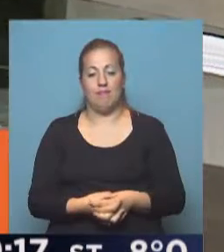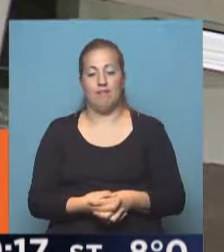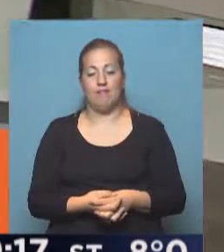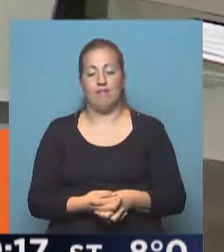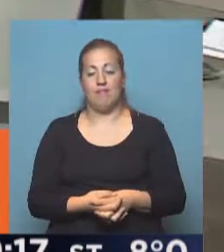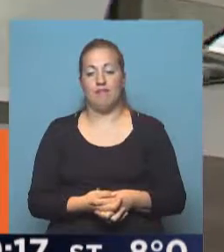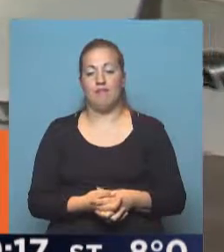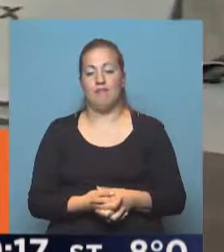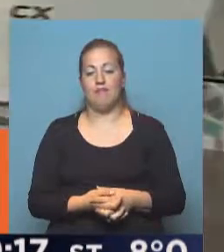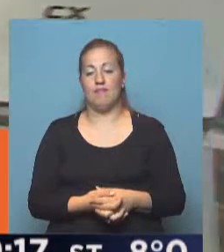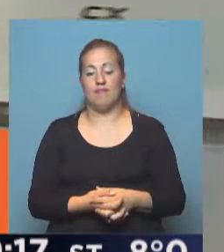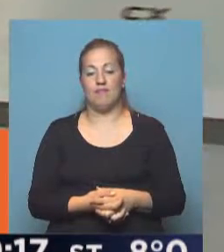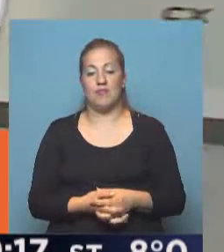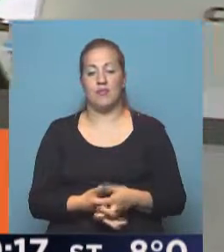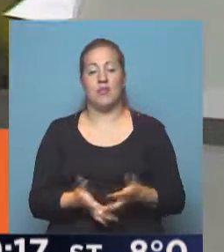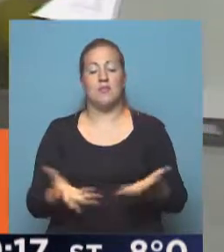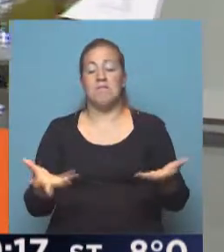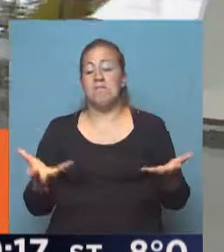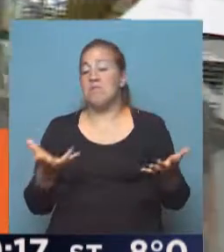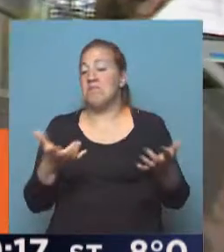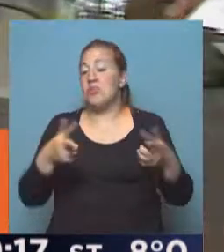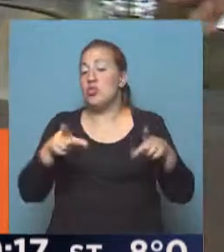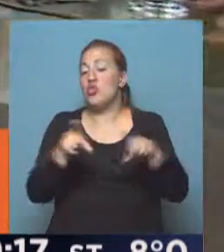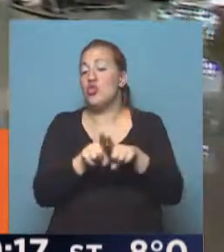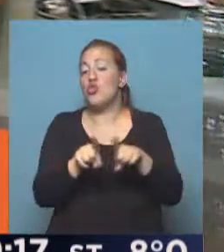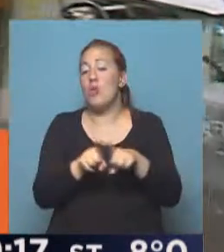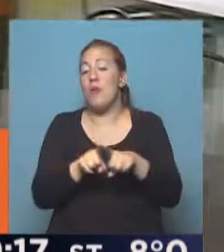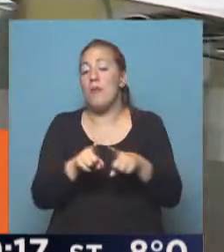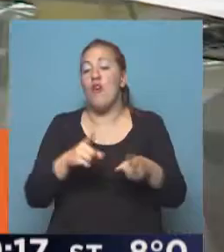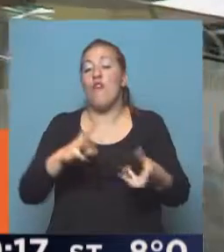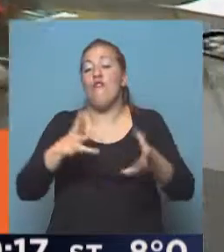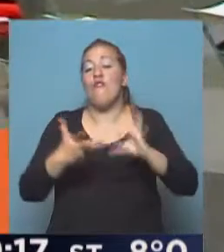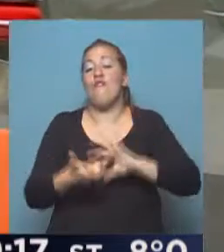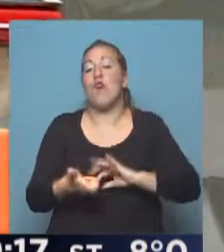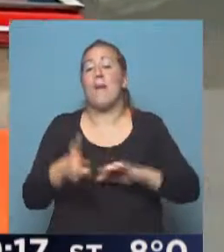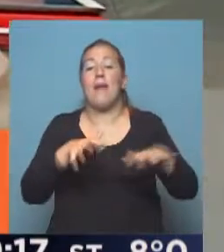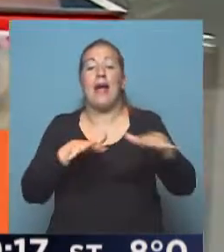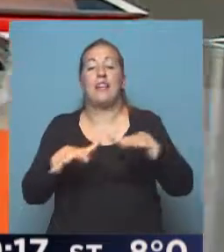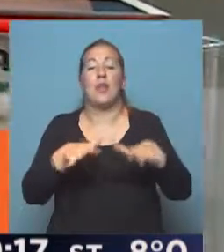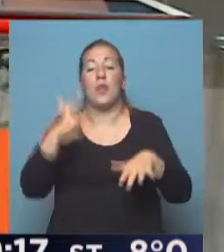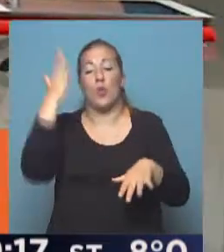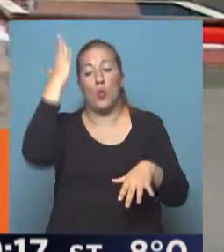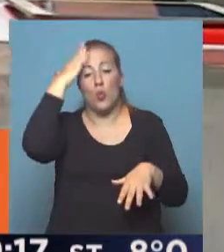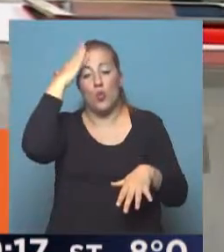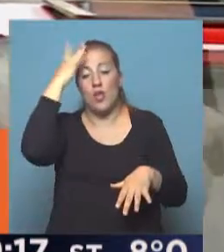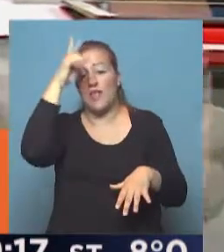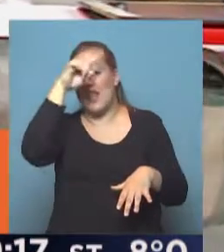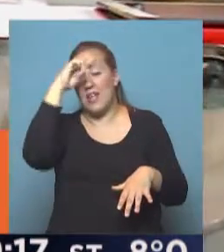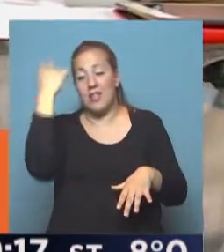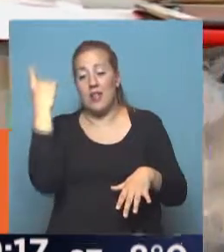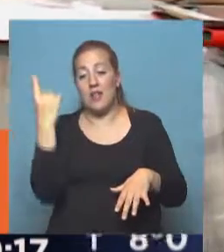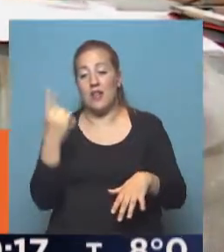y se ha instalado como digamos dentro del panorama de las actividades culturales nacionales como